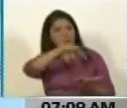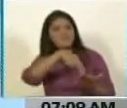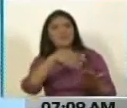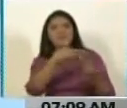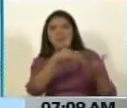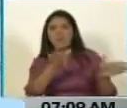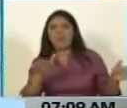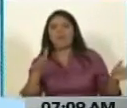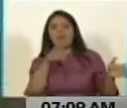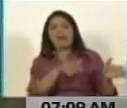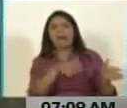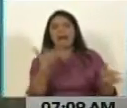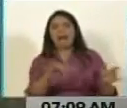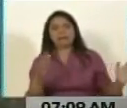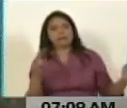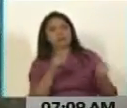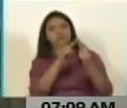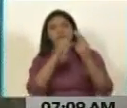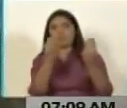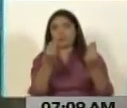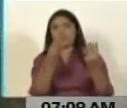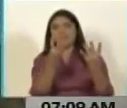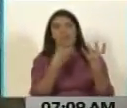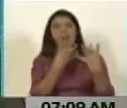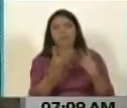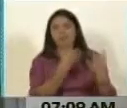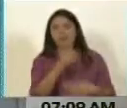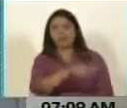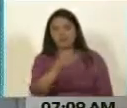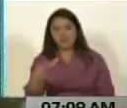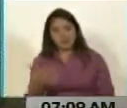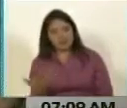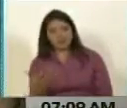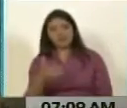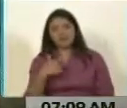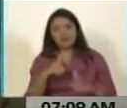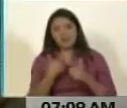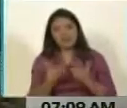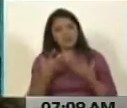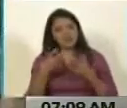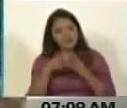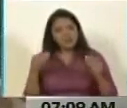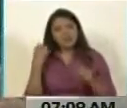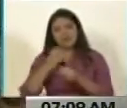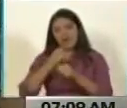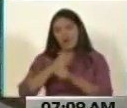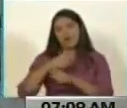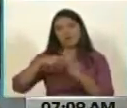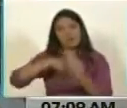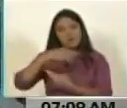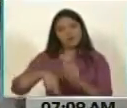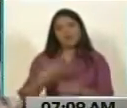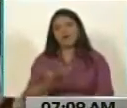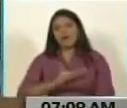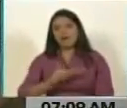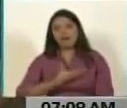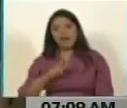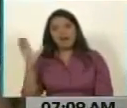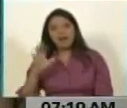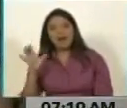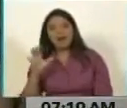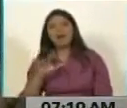encuentran con cientos de miles de personas. Por eso creo que todo lo que viene haciendo la revolución, lo que hace la alcaldía de Caracas, con Suena